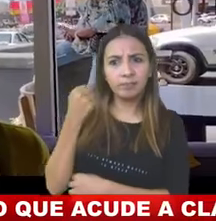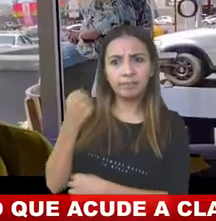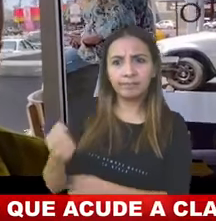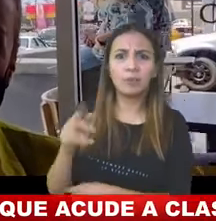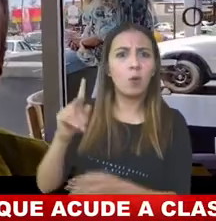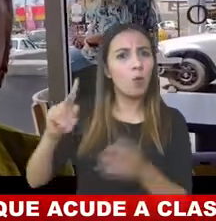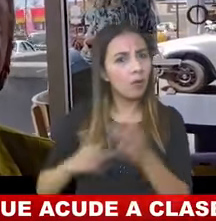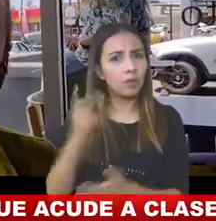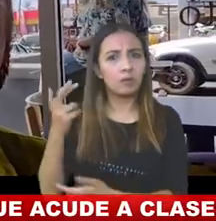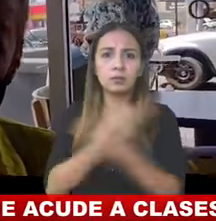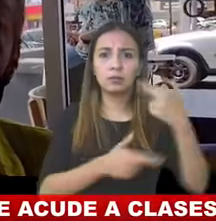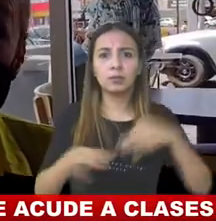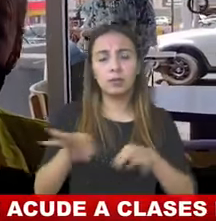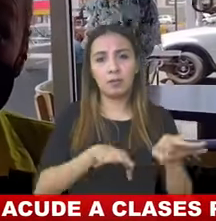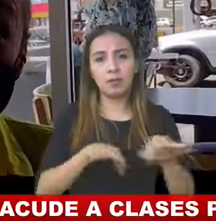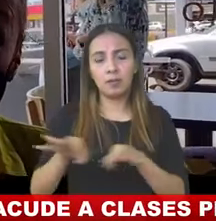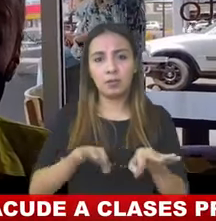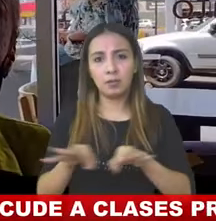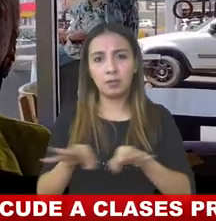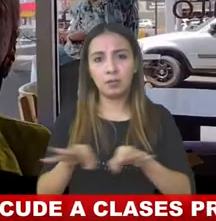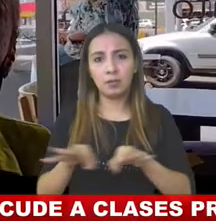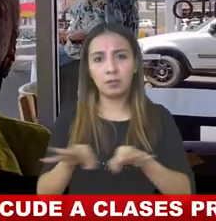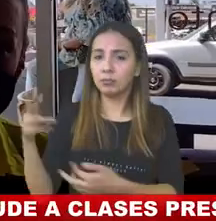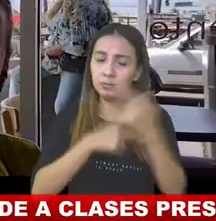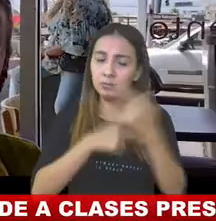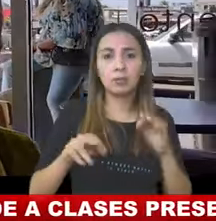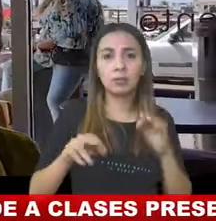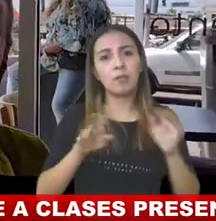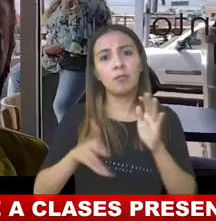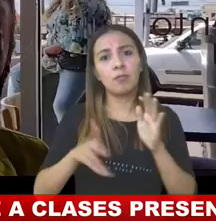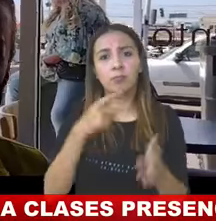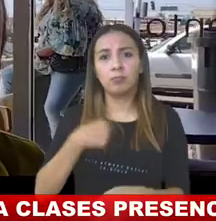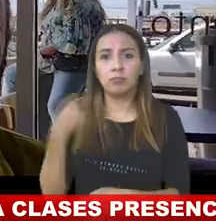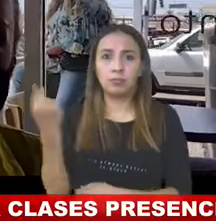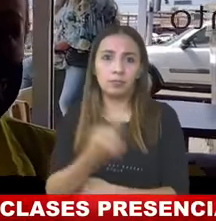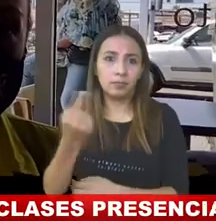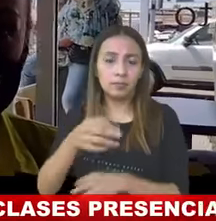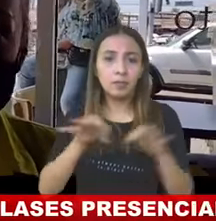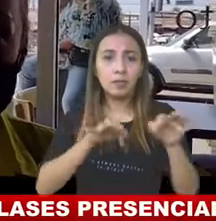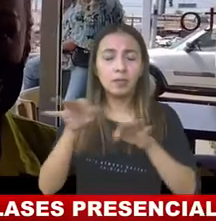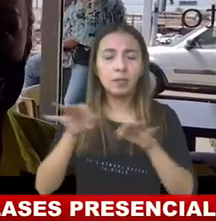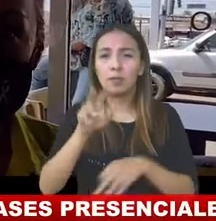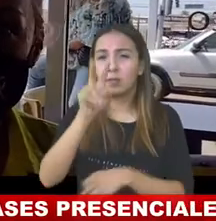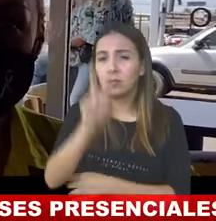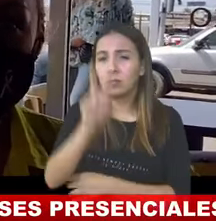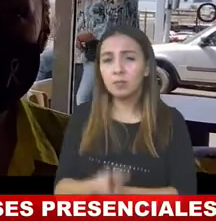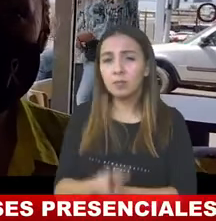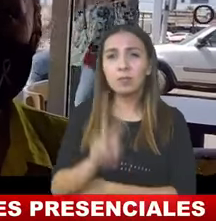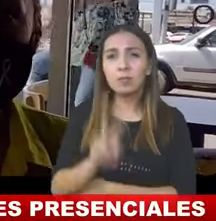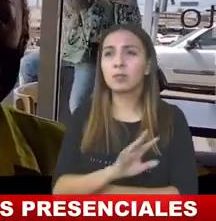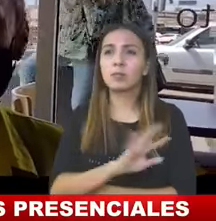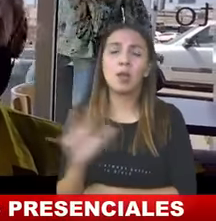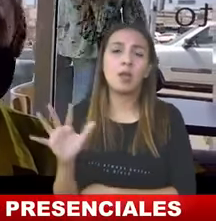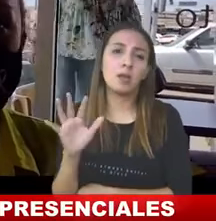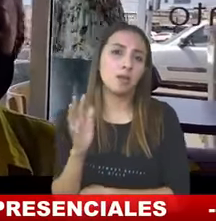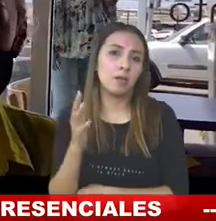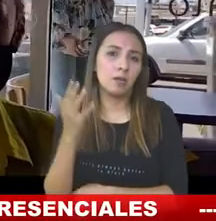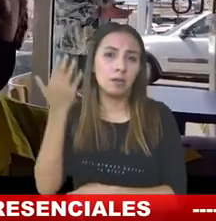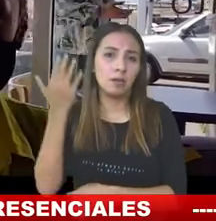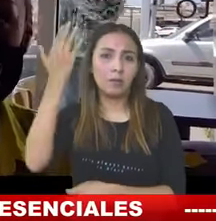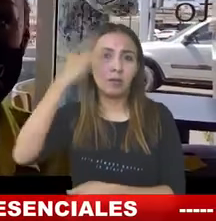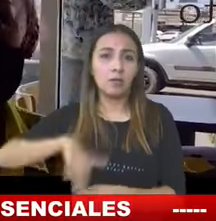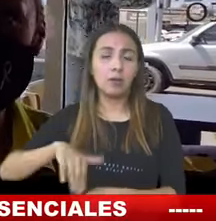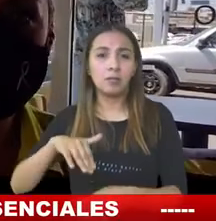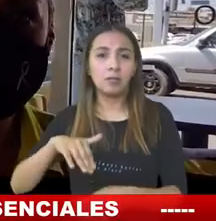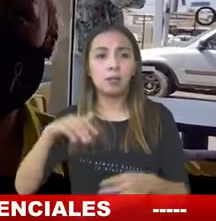reinstalen. Nos reinstalen porque nos surge el trabajo. Correcto. Ya definitivamente lo de finiquito, sabemos que eso es largo.